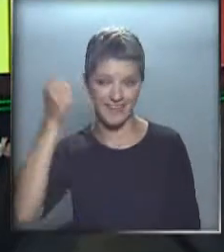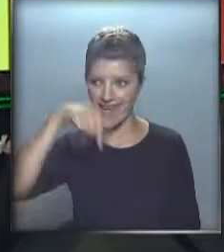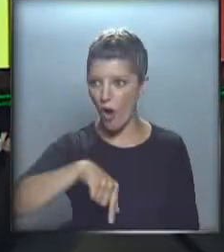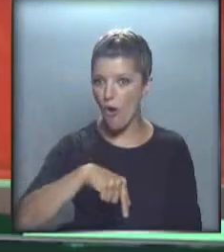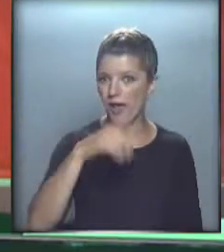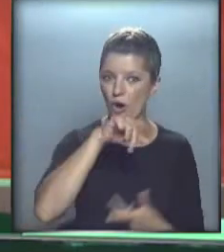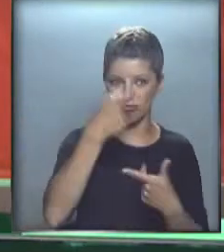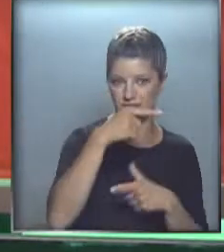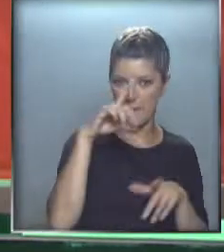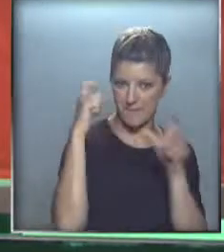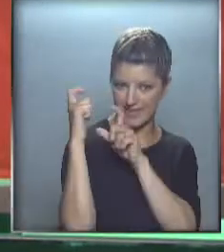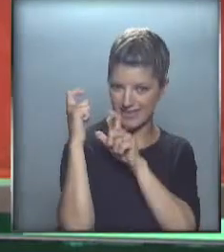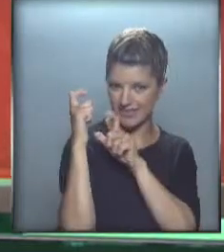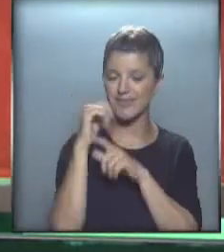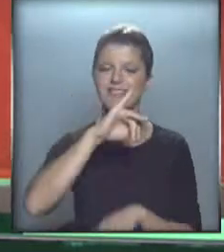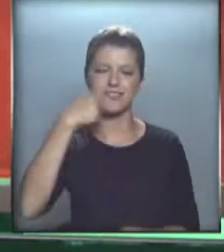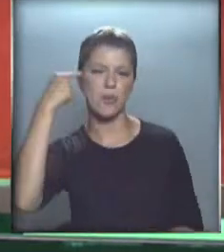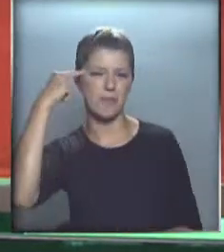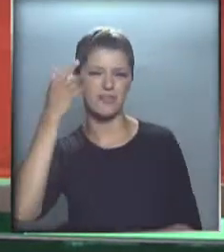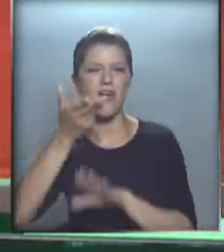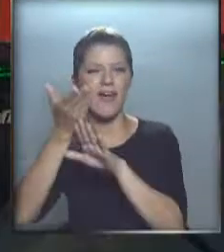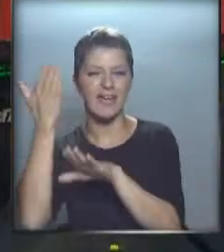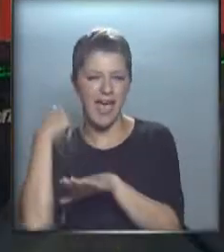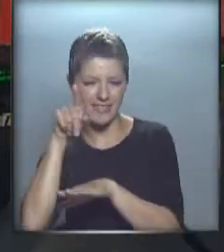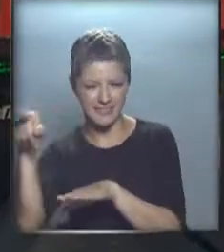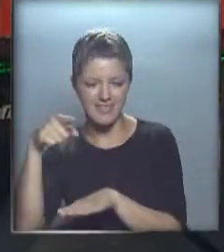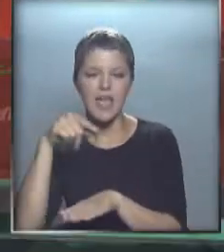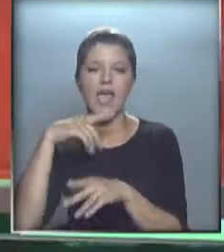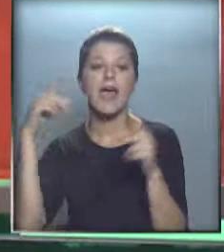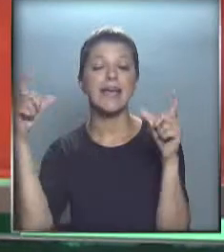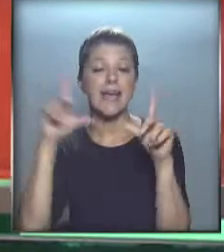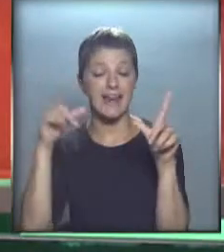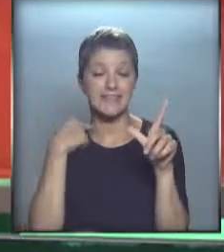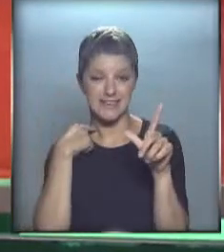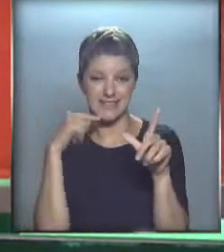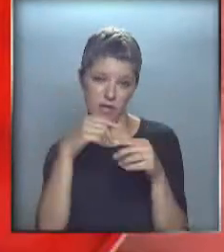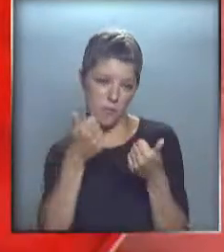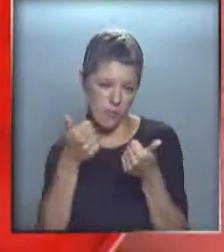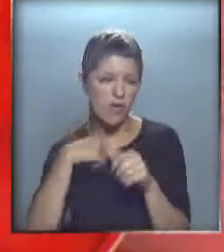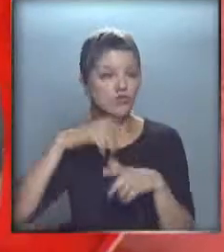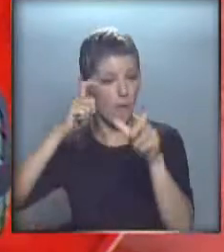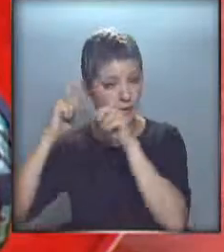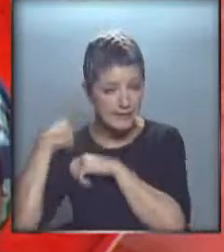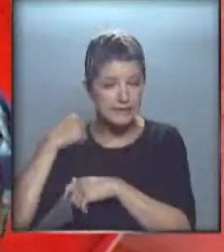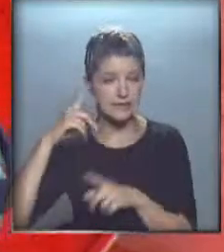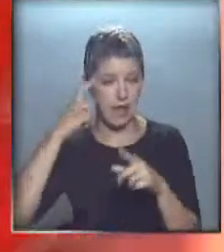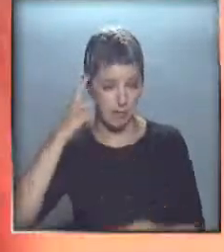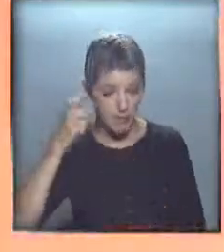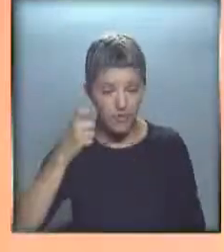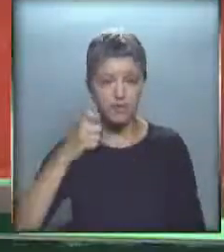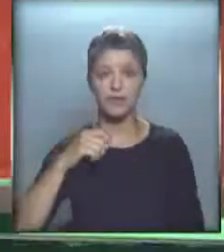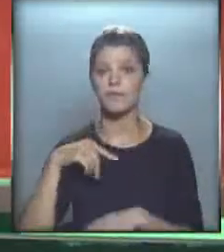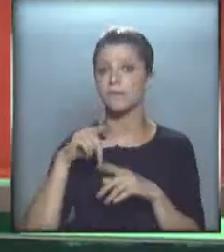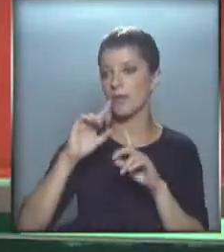Sí, yo creo que lo bueno del bailando es que te da rapidez para aprender las cosas y, bueno, obviamente me sirvió para aprender las coreos. Y también te exponía muchísimo,